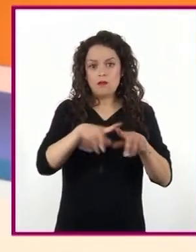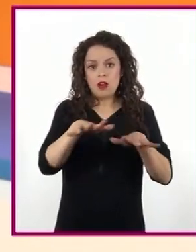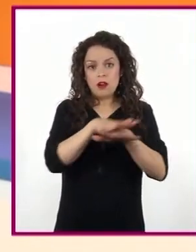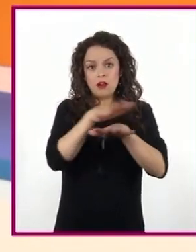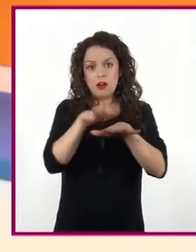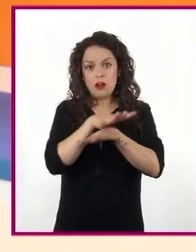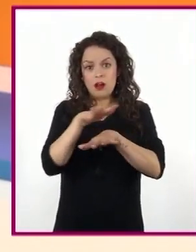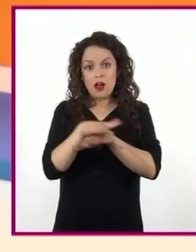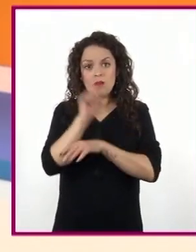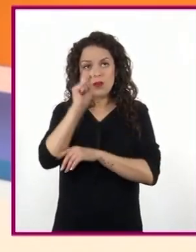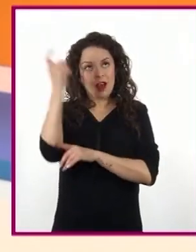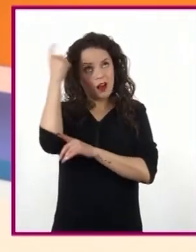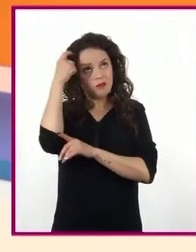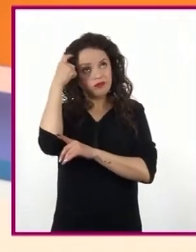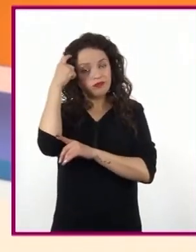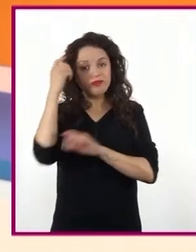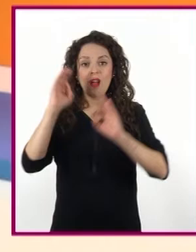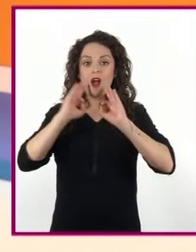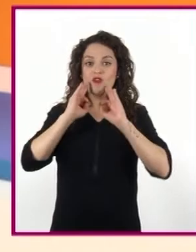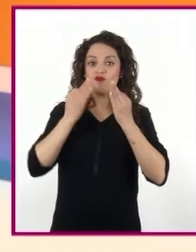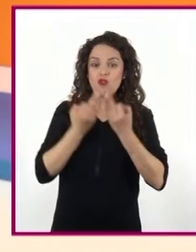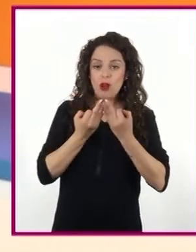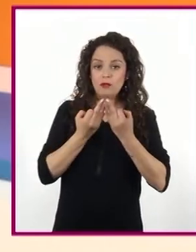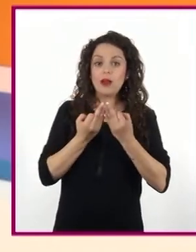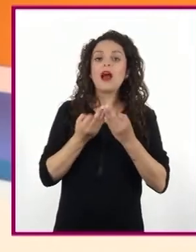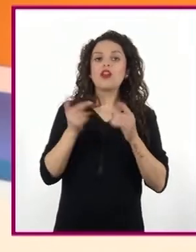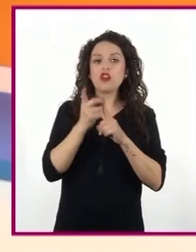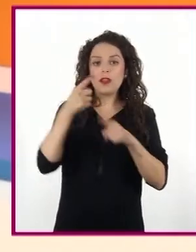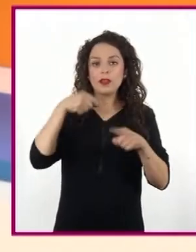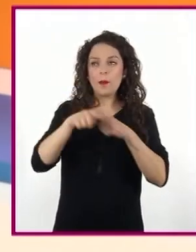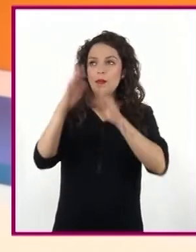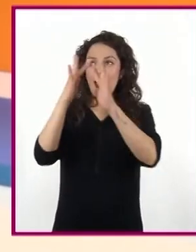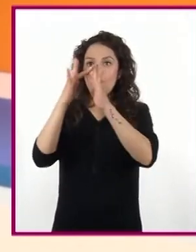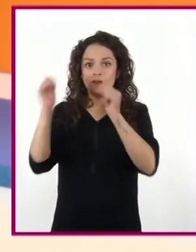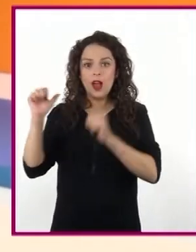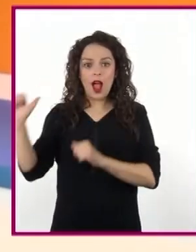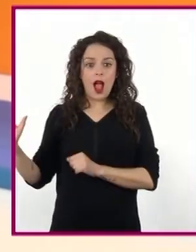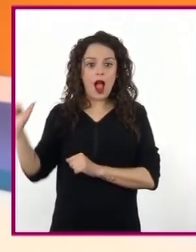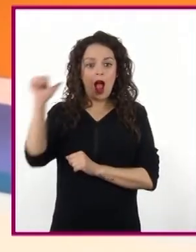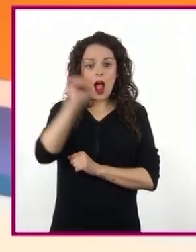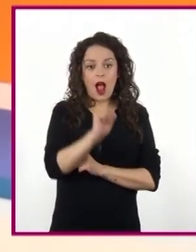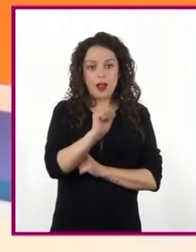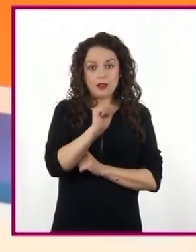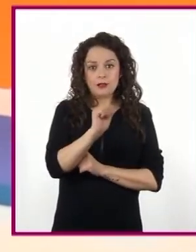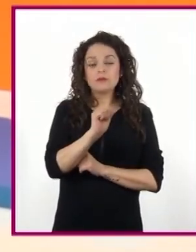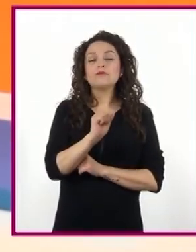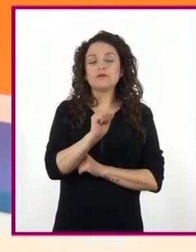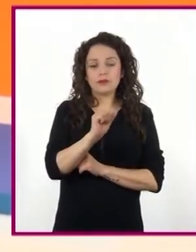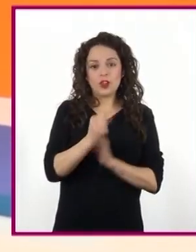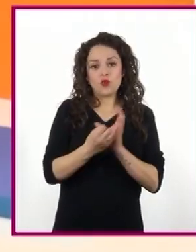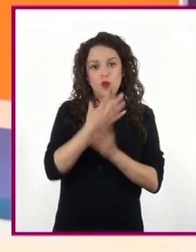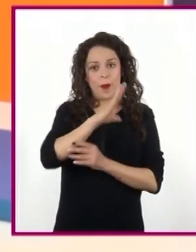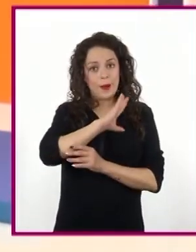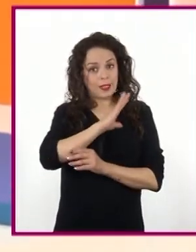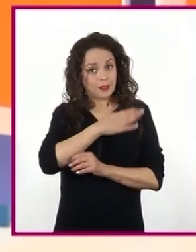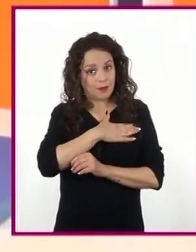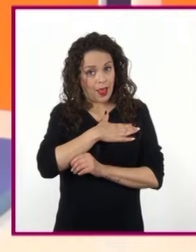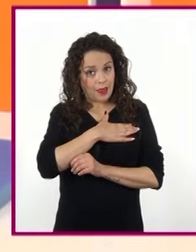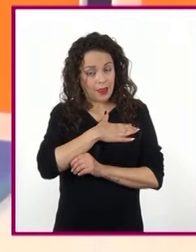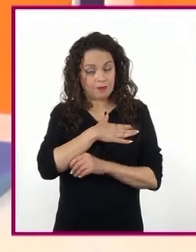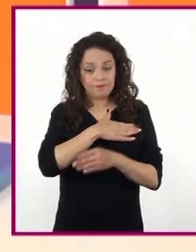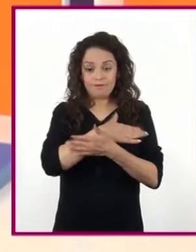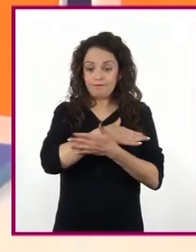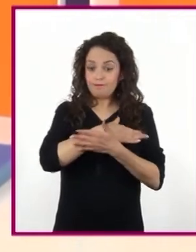de pensar que fueron divulgadas desde Francia hacia la Nueva España. La segunda mitad del siglo XVIII